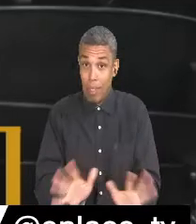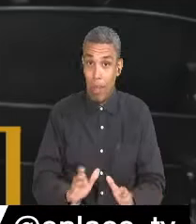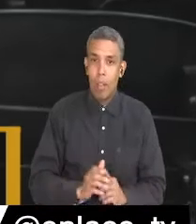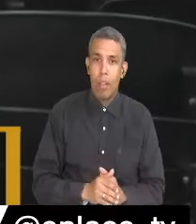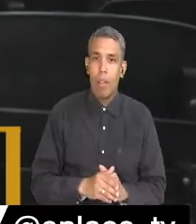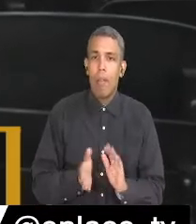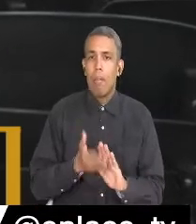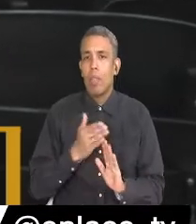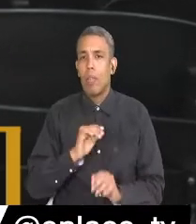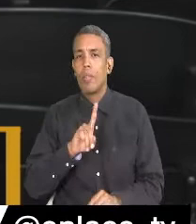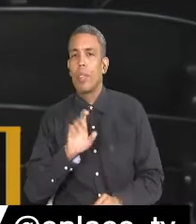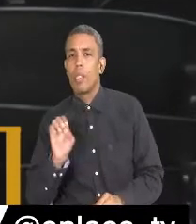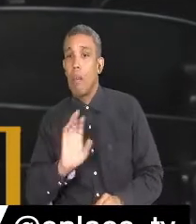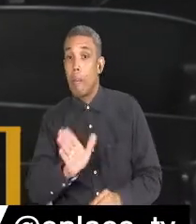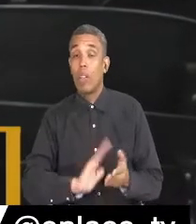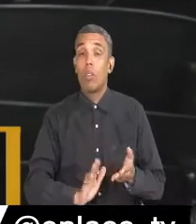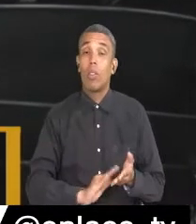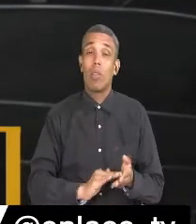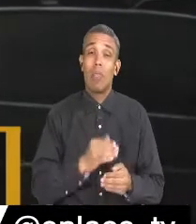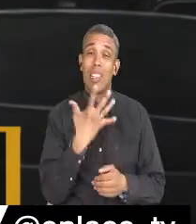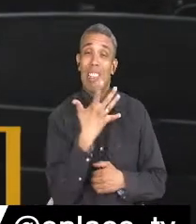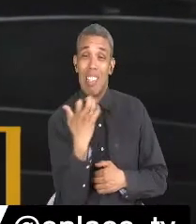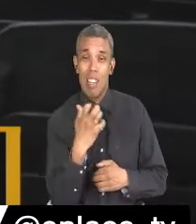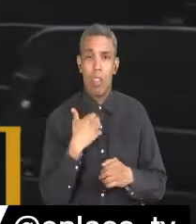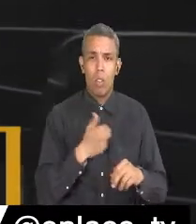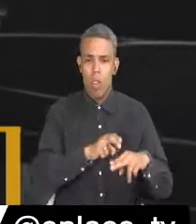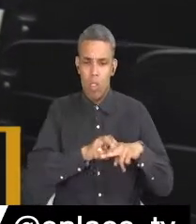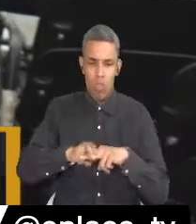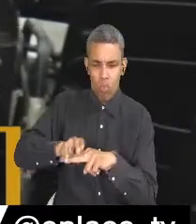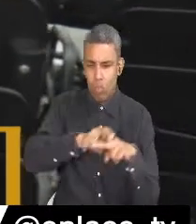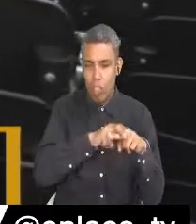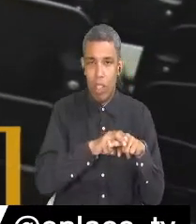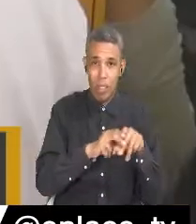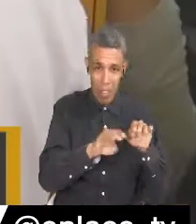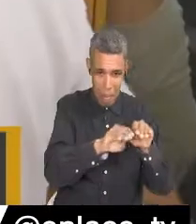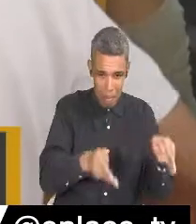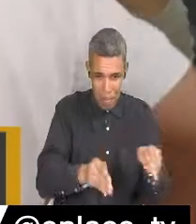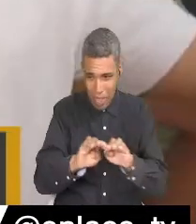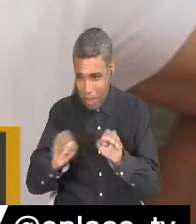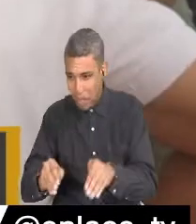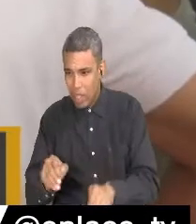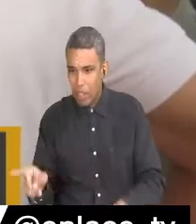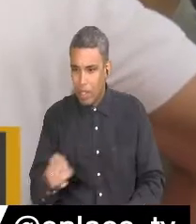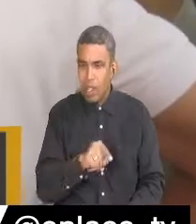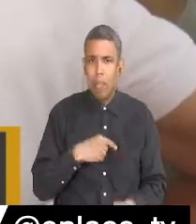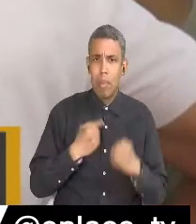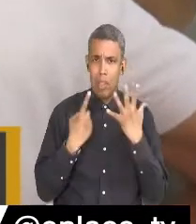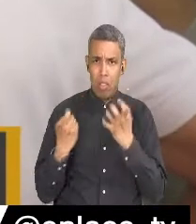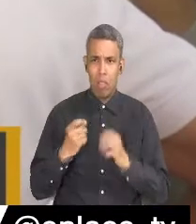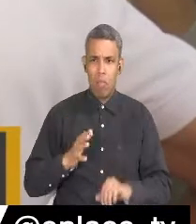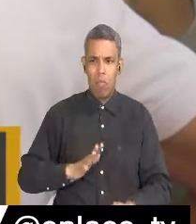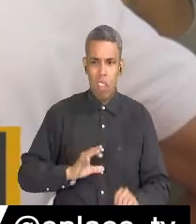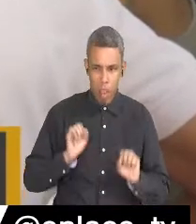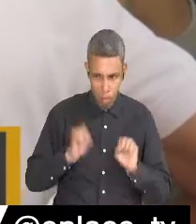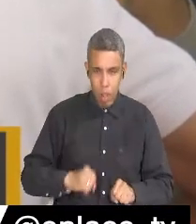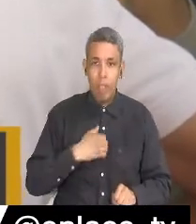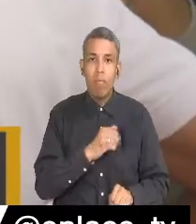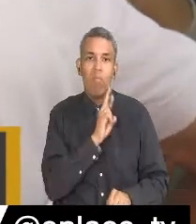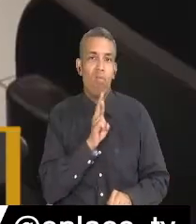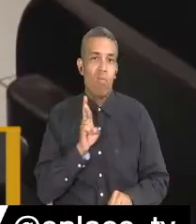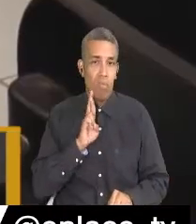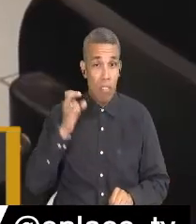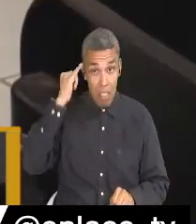500 sillas y 60 mesas, y eso nos va a permitir en este espacio poder hacer el comedor. Pero en la